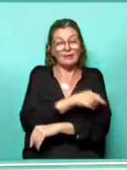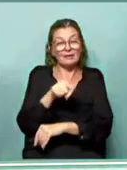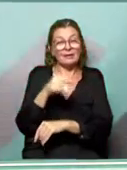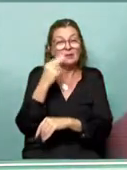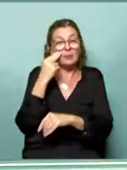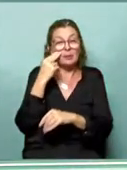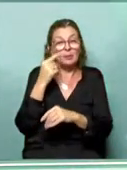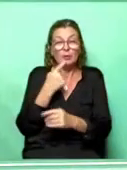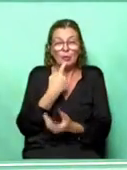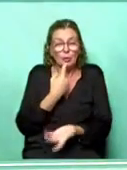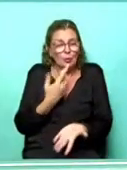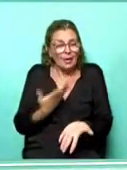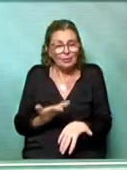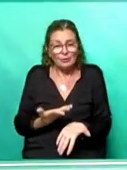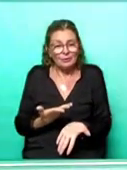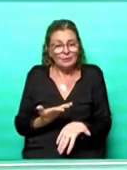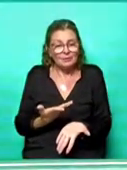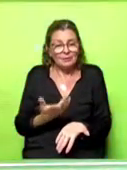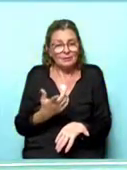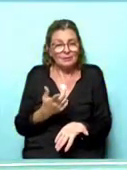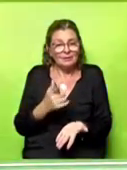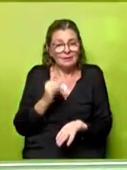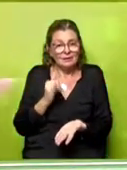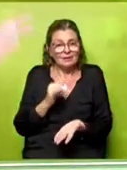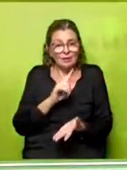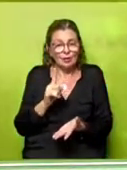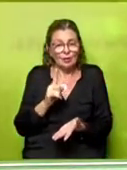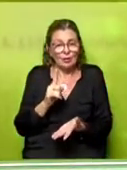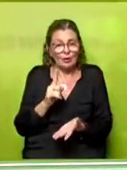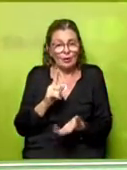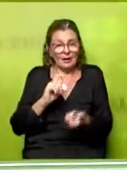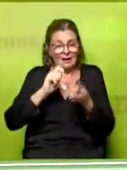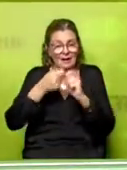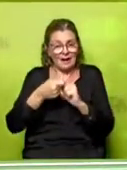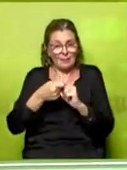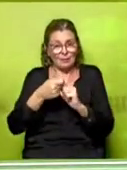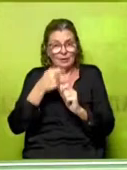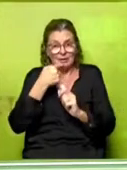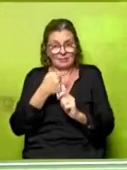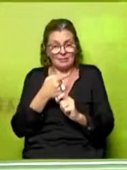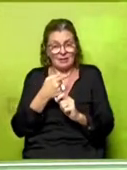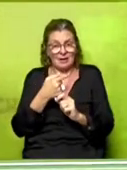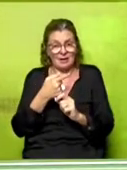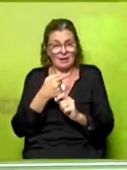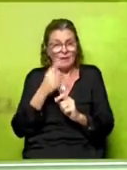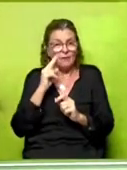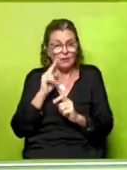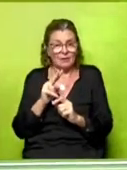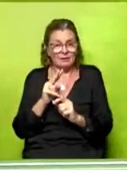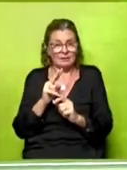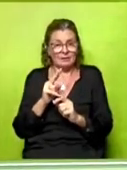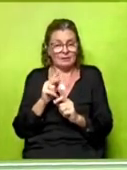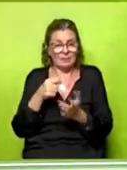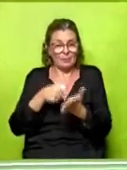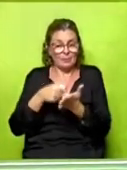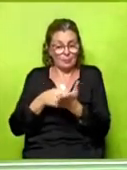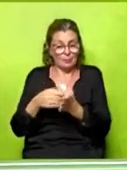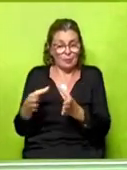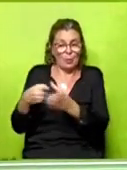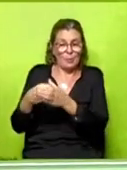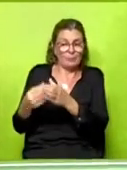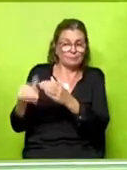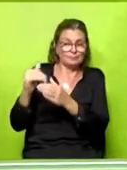¿por qué seguimos dudando si tenemos o no que implementar las reformas que comentaban recién, que tocar a los grandes